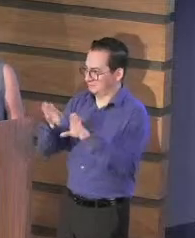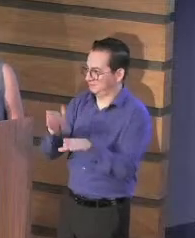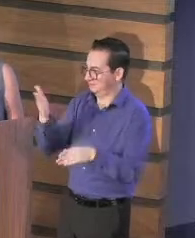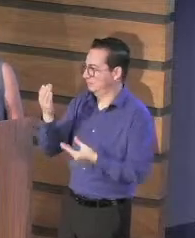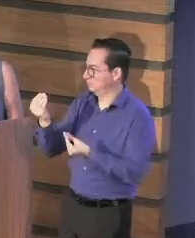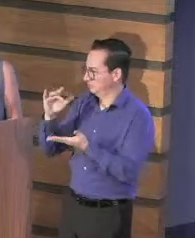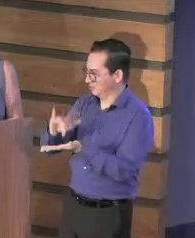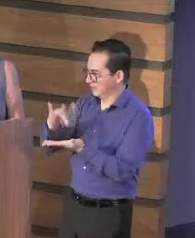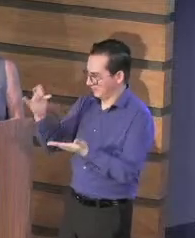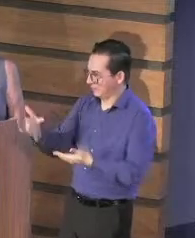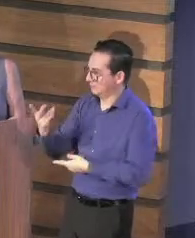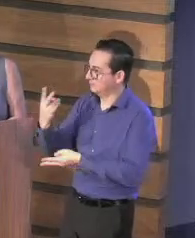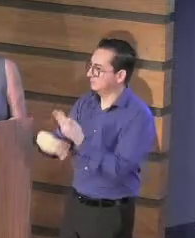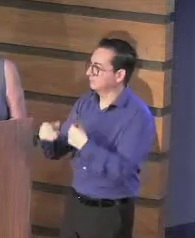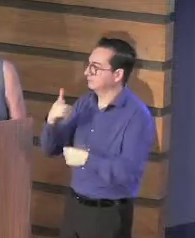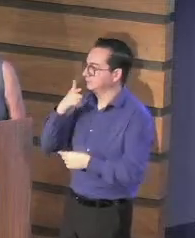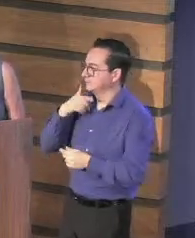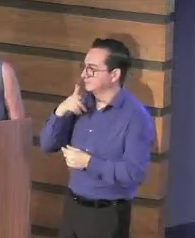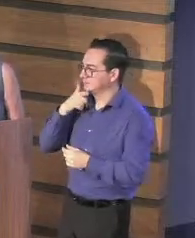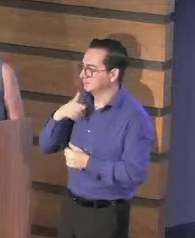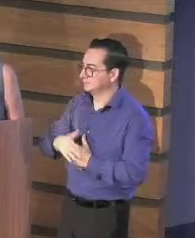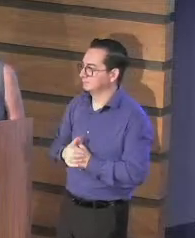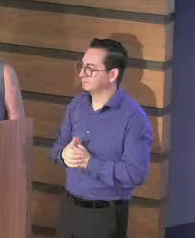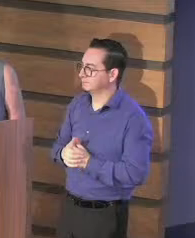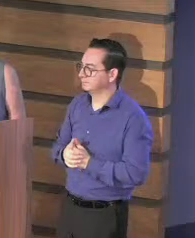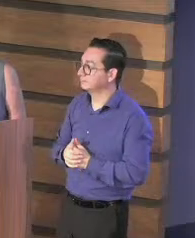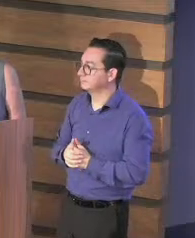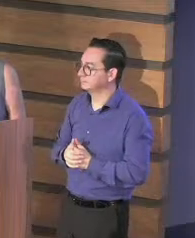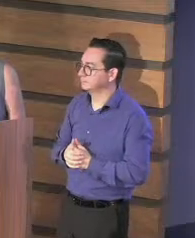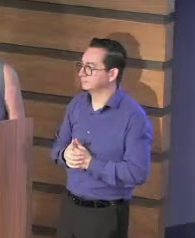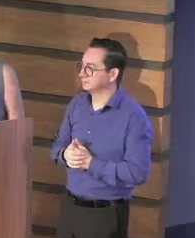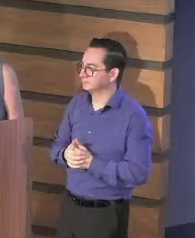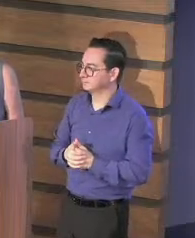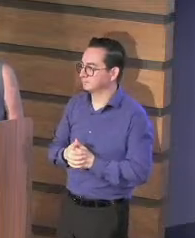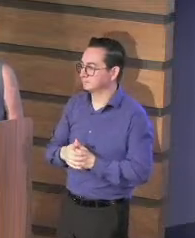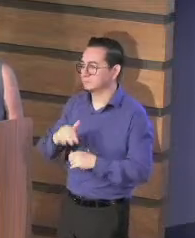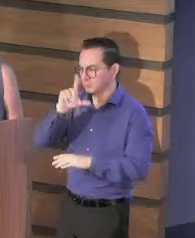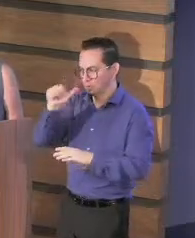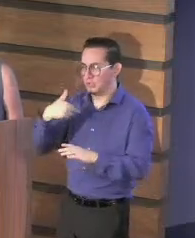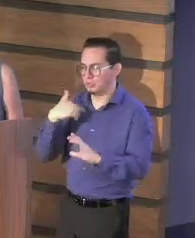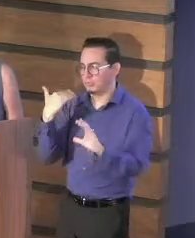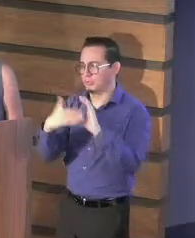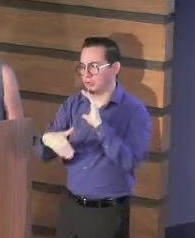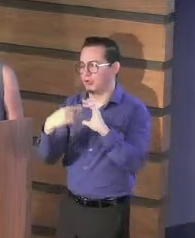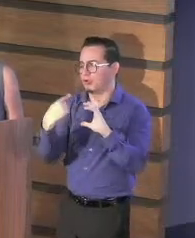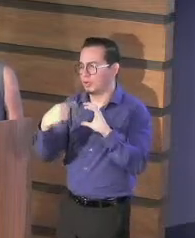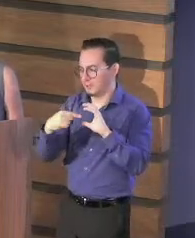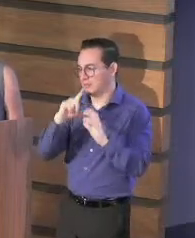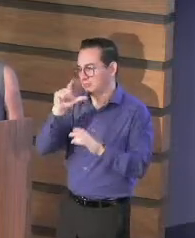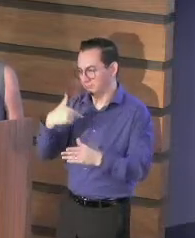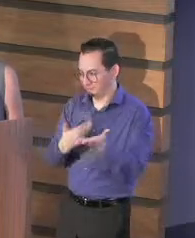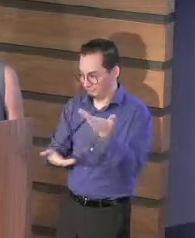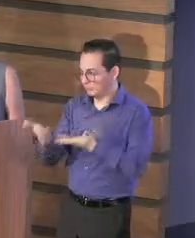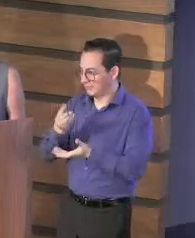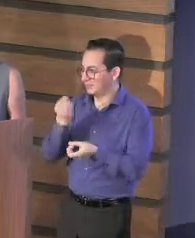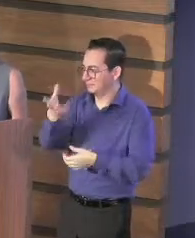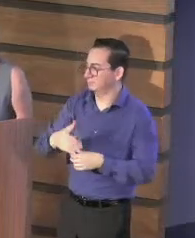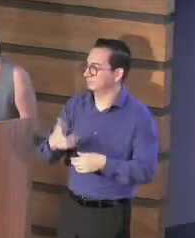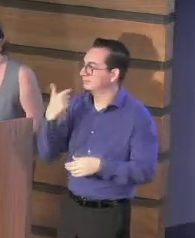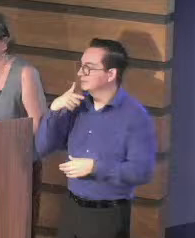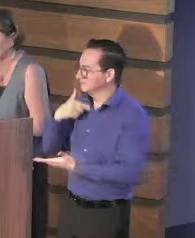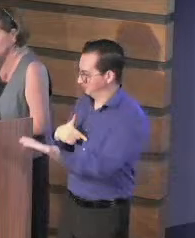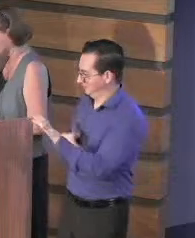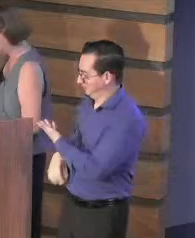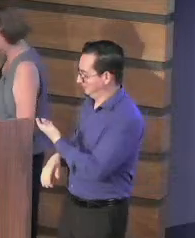Muchas gracias. Doctor Carlos, le vamos a hacer llegar por correo electrónico su reconocimiento por esta conferencia. Adelante,